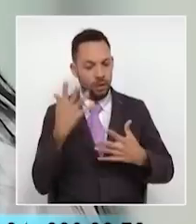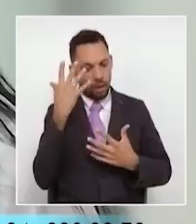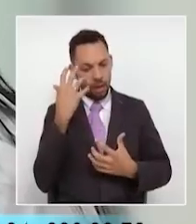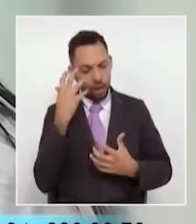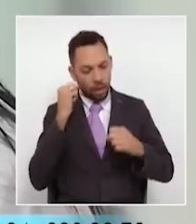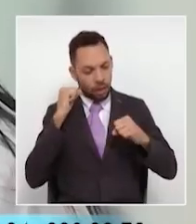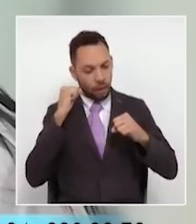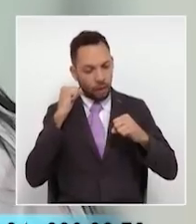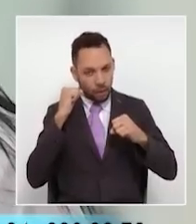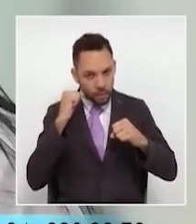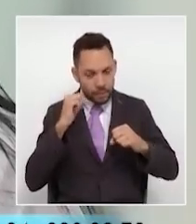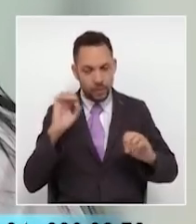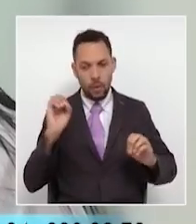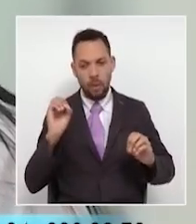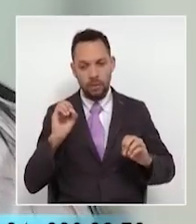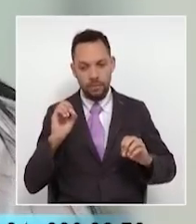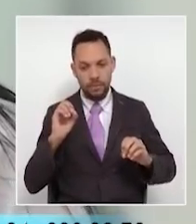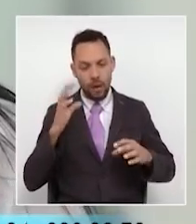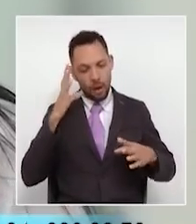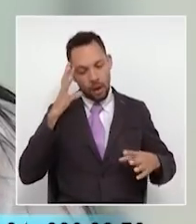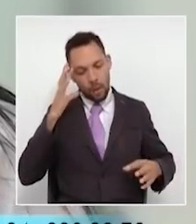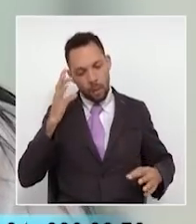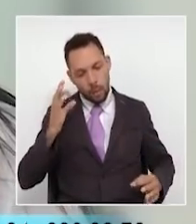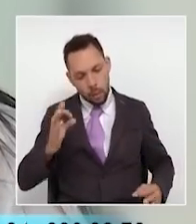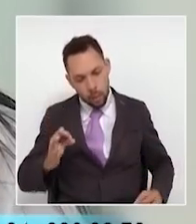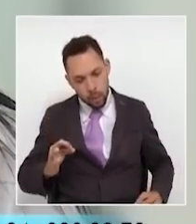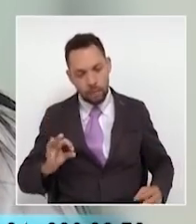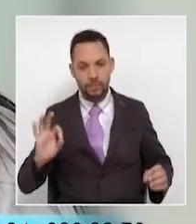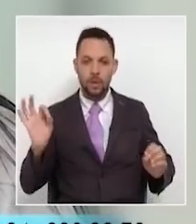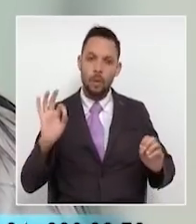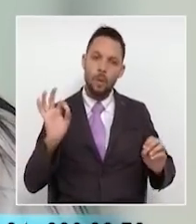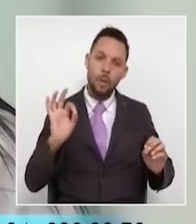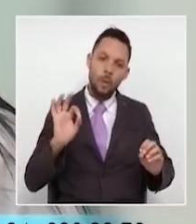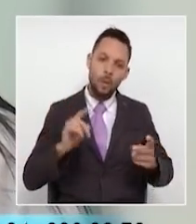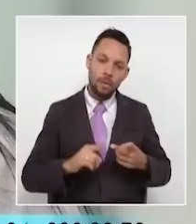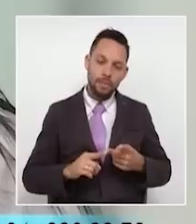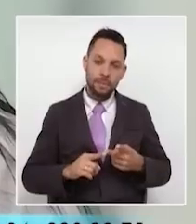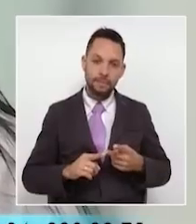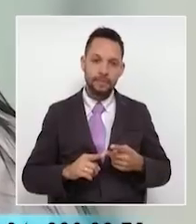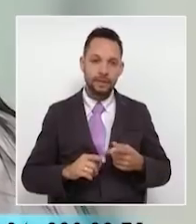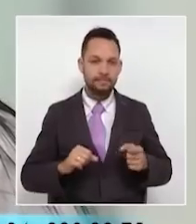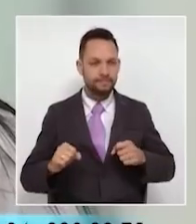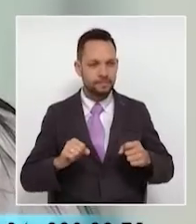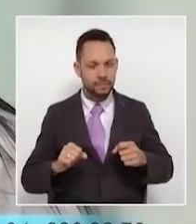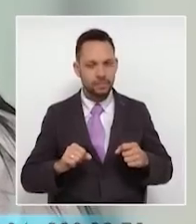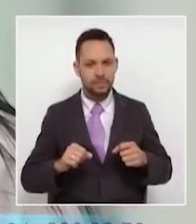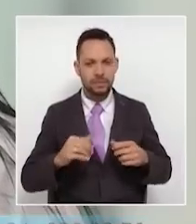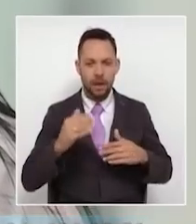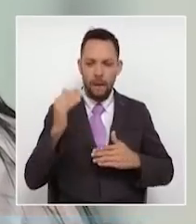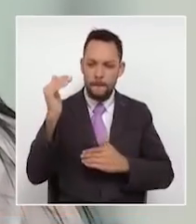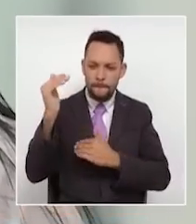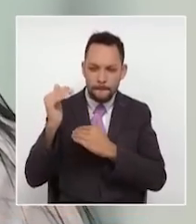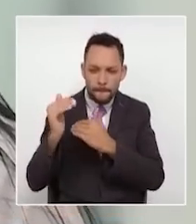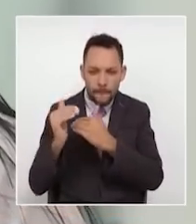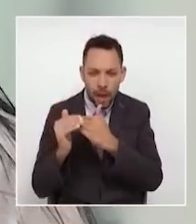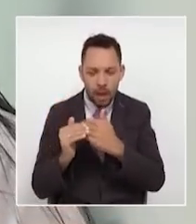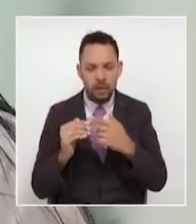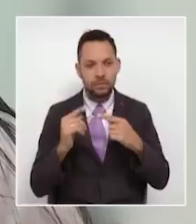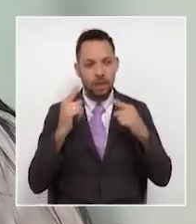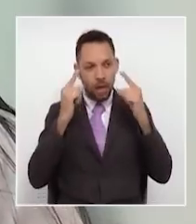onda de mayor relajación o tal vez si están extremadamente baja en un estado de somnolencia